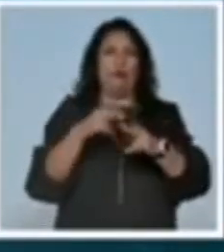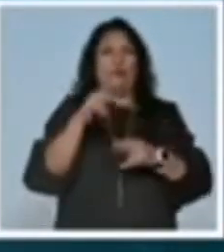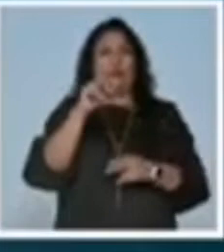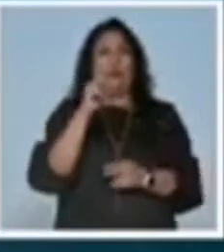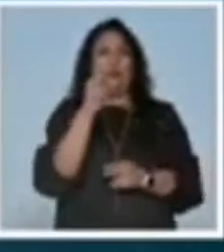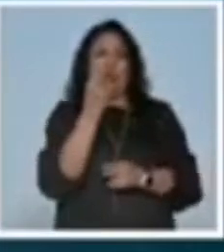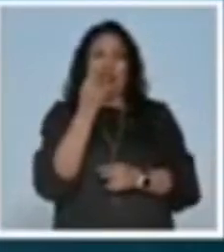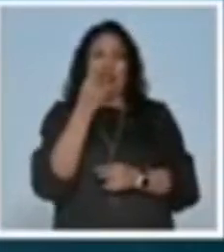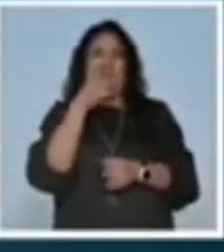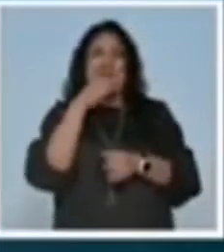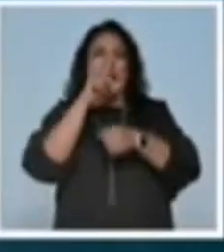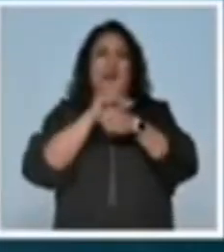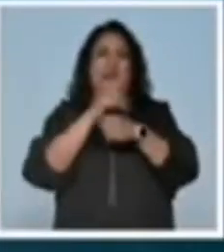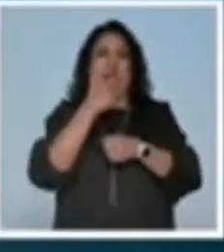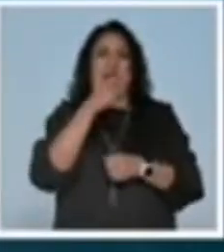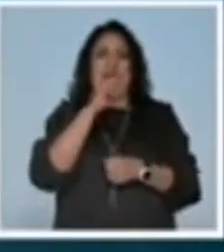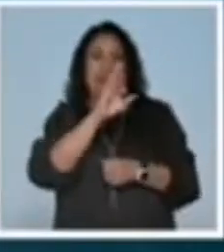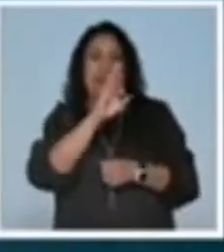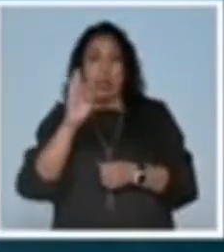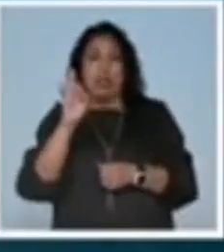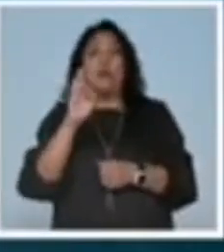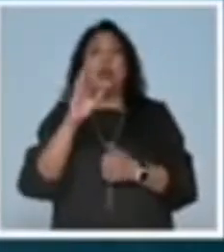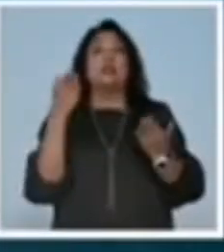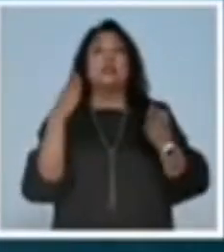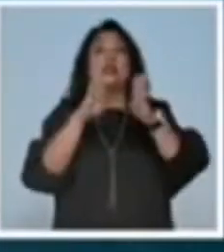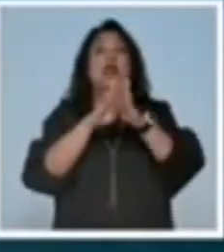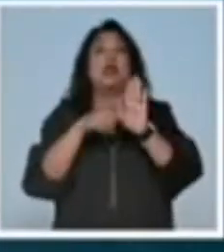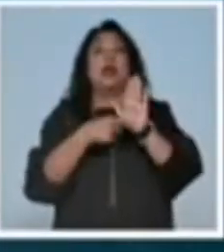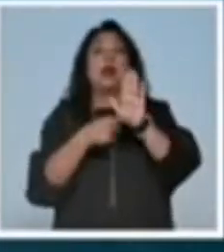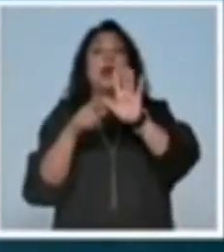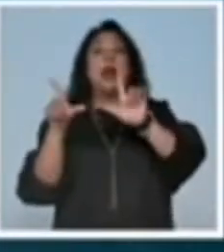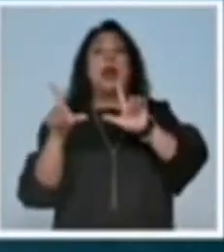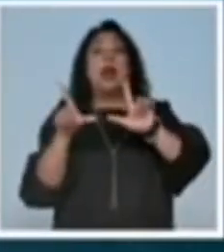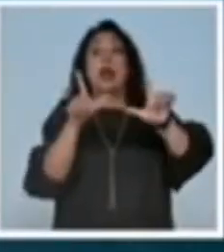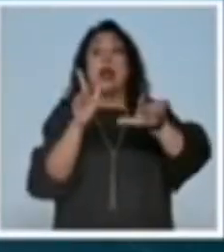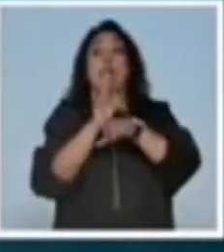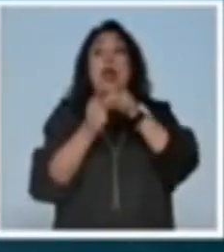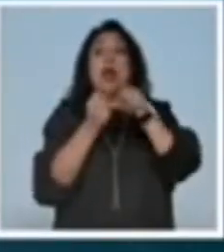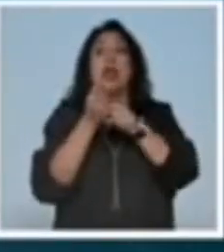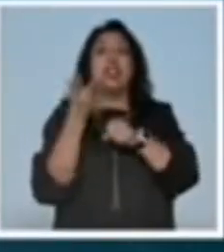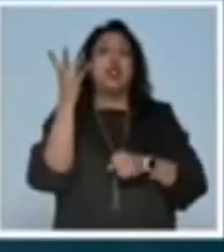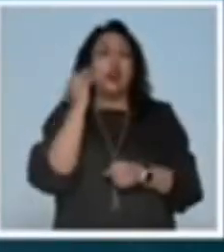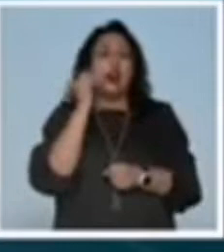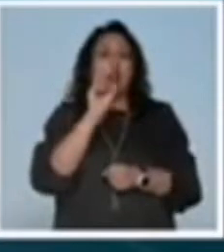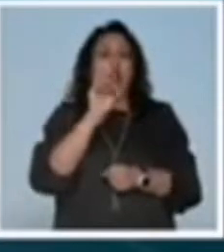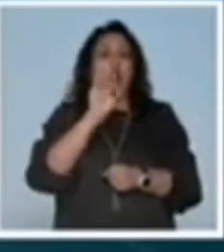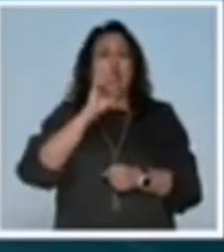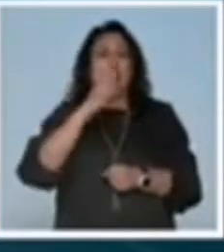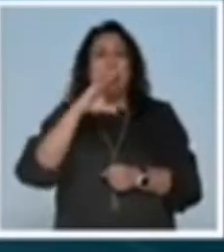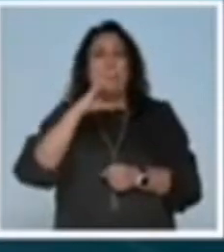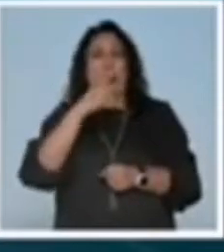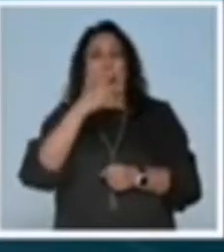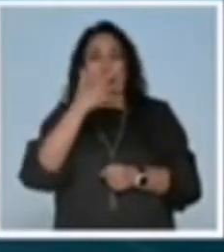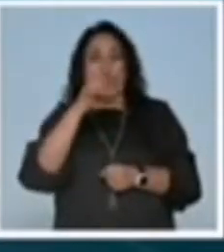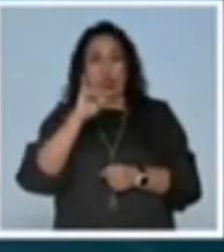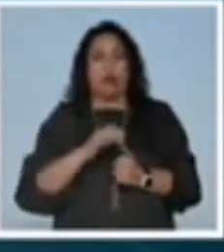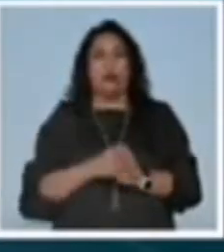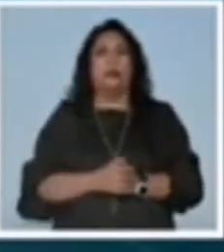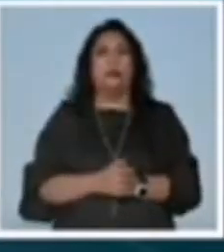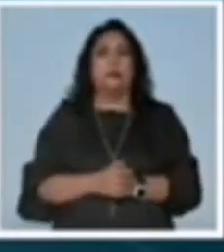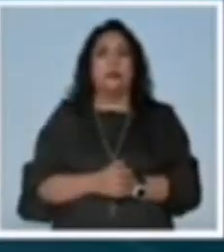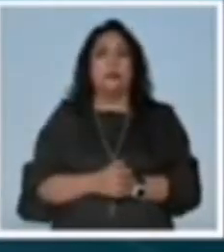25ª edición del Festival Internacional de Cine de Guanajuato concluyó con la proyección del Año del Radio de Samuel Kishi.